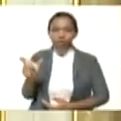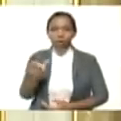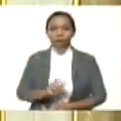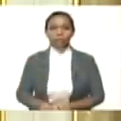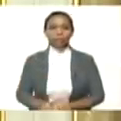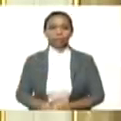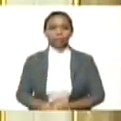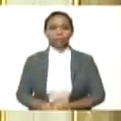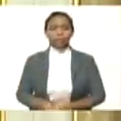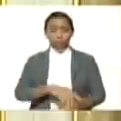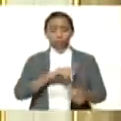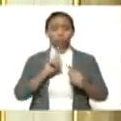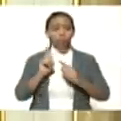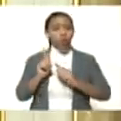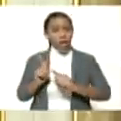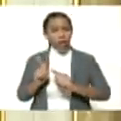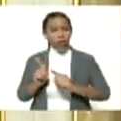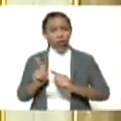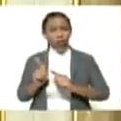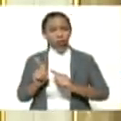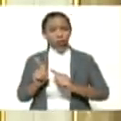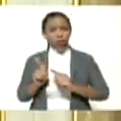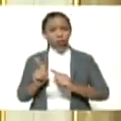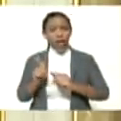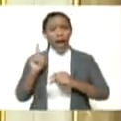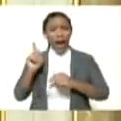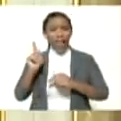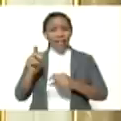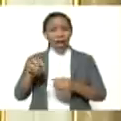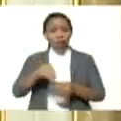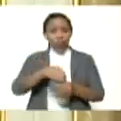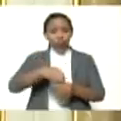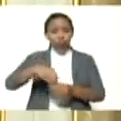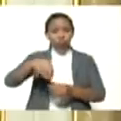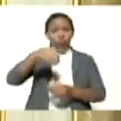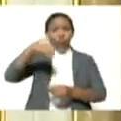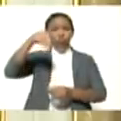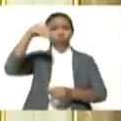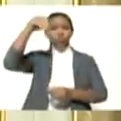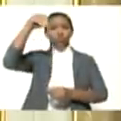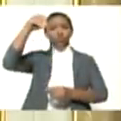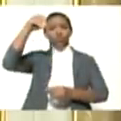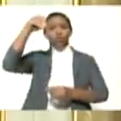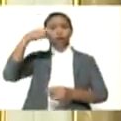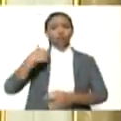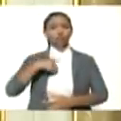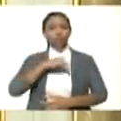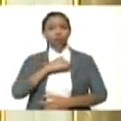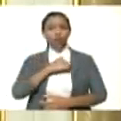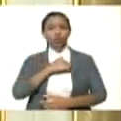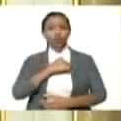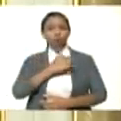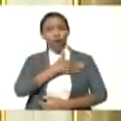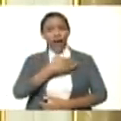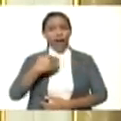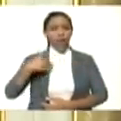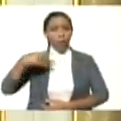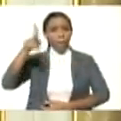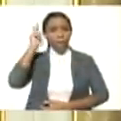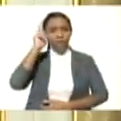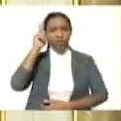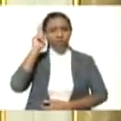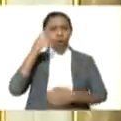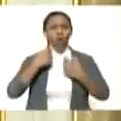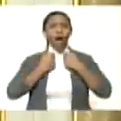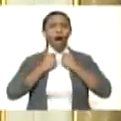Por eso, esta partida física de nuestro querido profesor Aristóbulo Isturiz